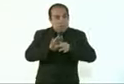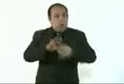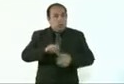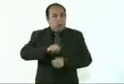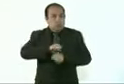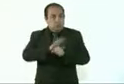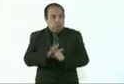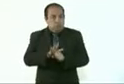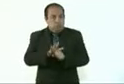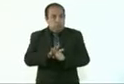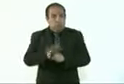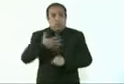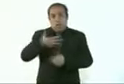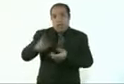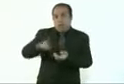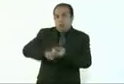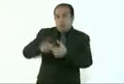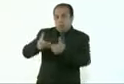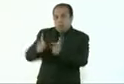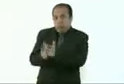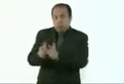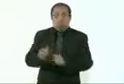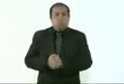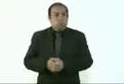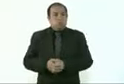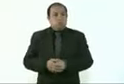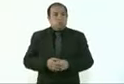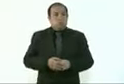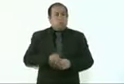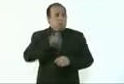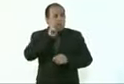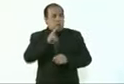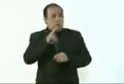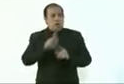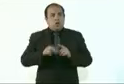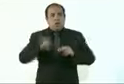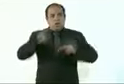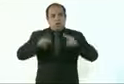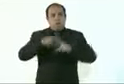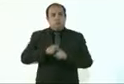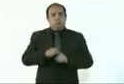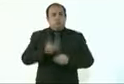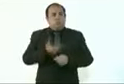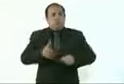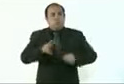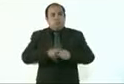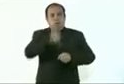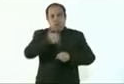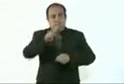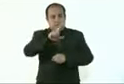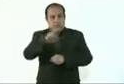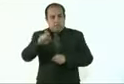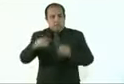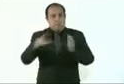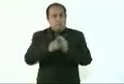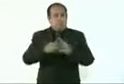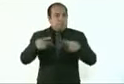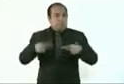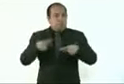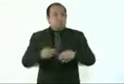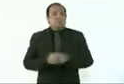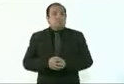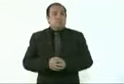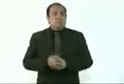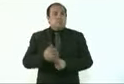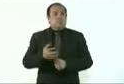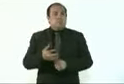que estén en este grupo. Siguiente. Esto se refleja en la tasa de hospitalizados por cada 100.000 habitantes de acuerdo al grupo de vacunación. Más de 10